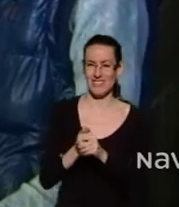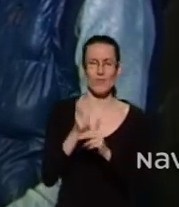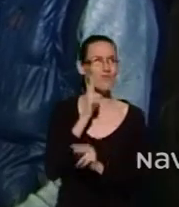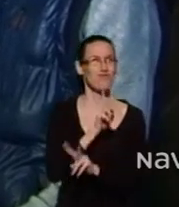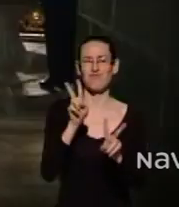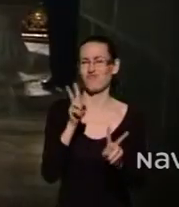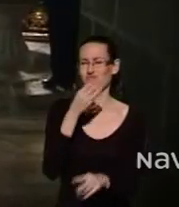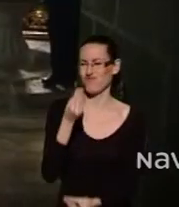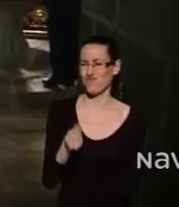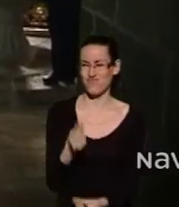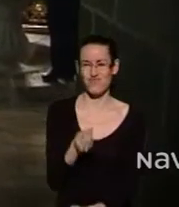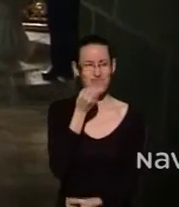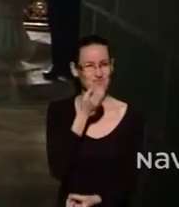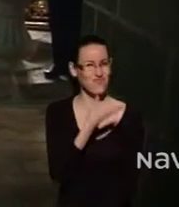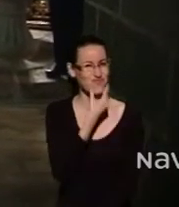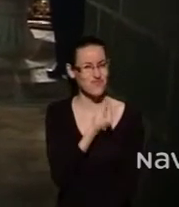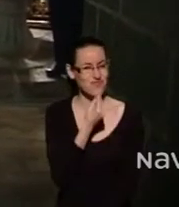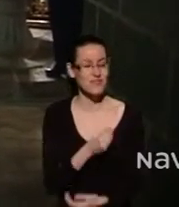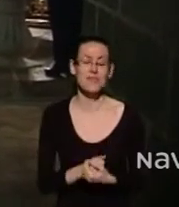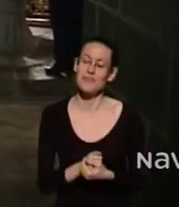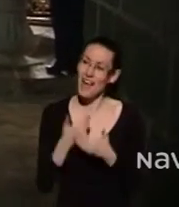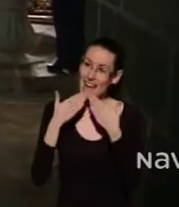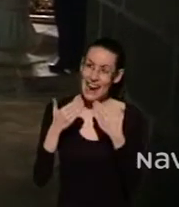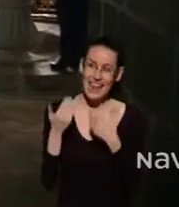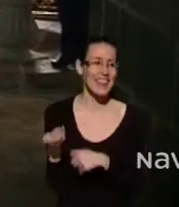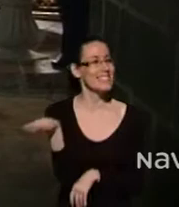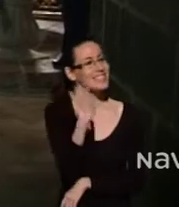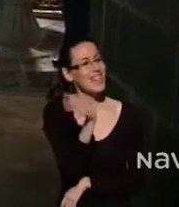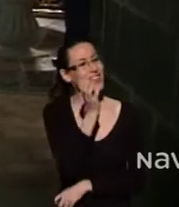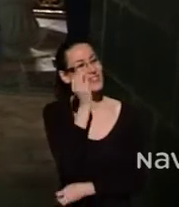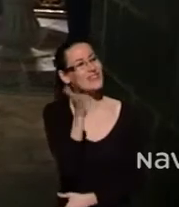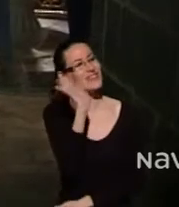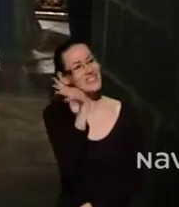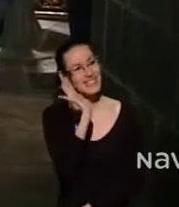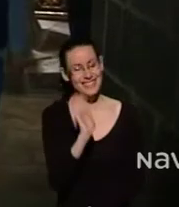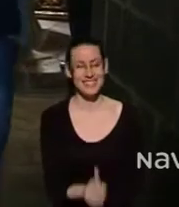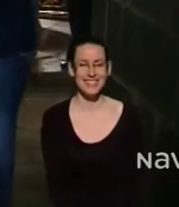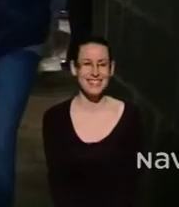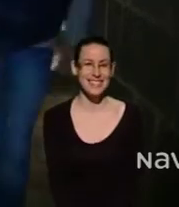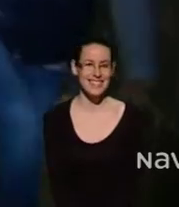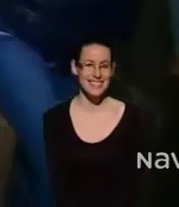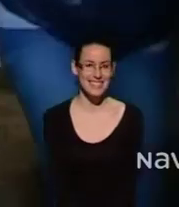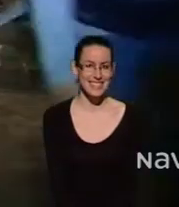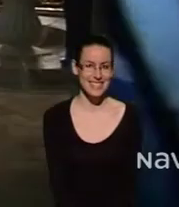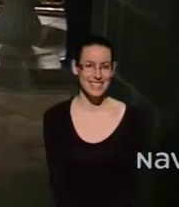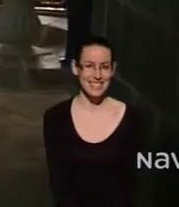bien conservada. Pues muchas gracias, Mari Carmen. Muy bien. Bueno, venga, hasta vale, luego. Adiós.